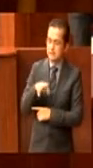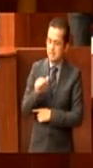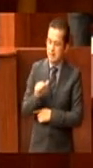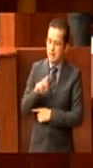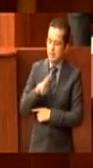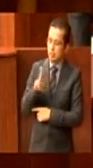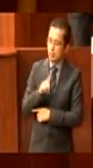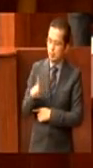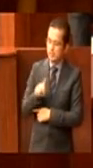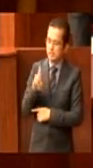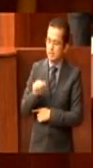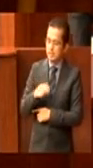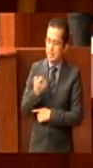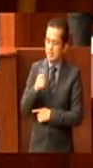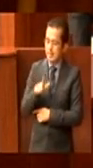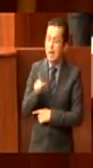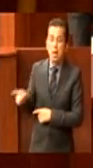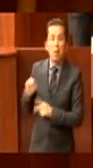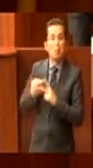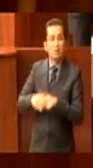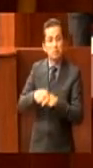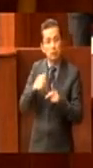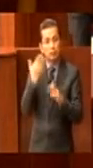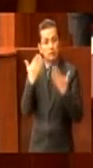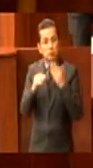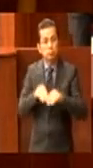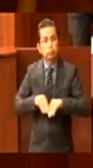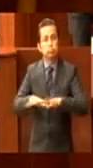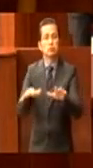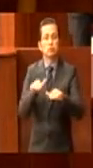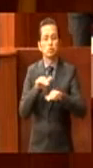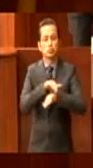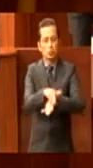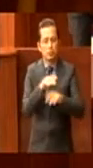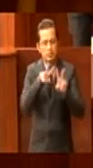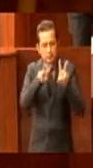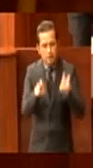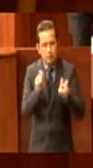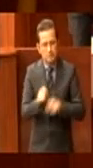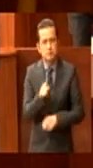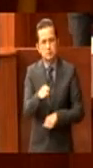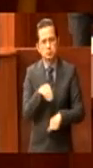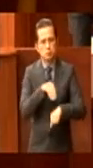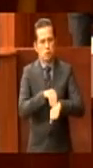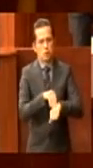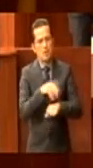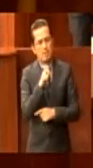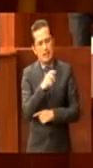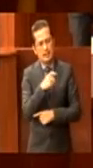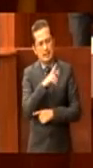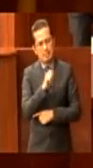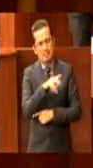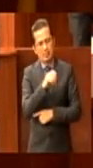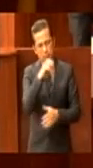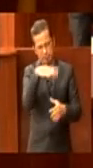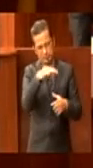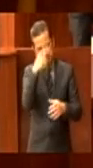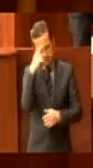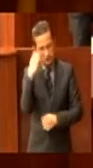rangel relativa a la colocación de parquímetros en san pedro cholula puebla